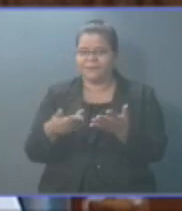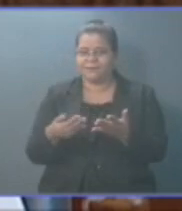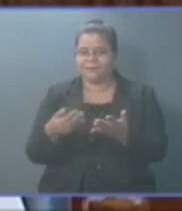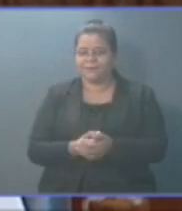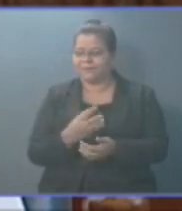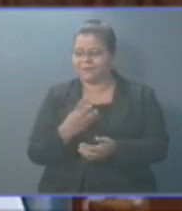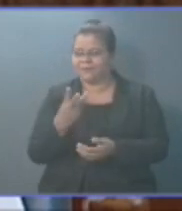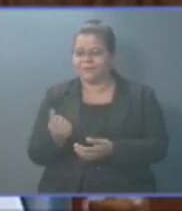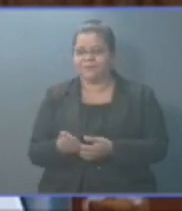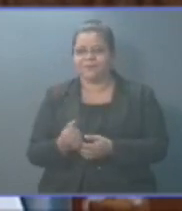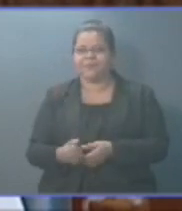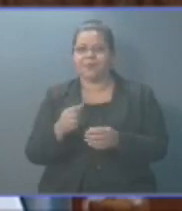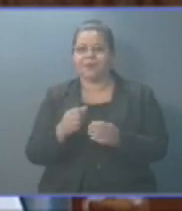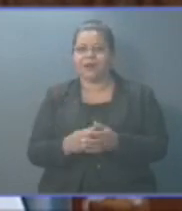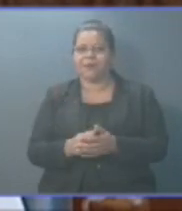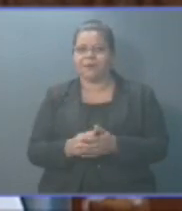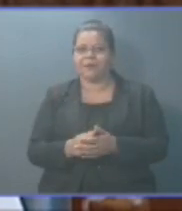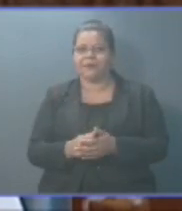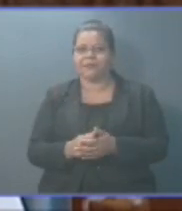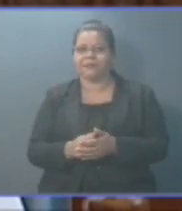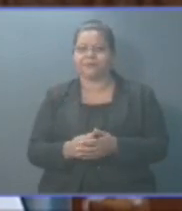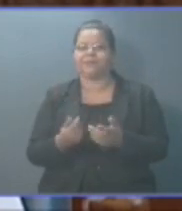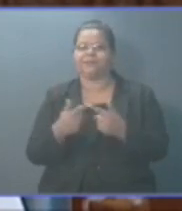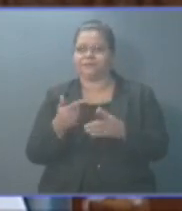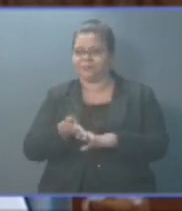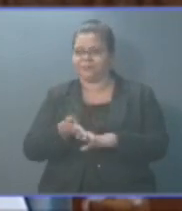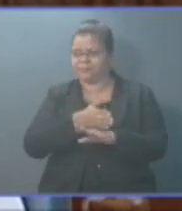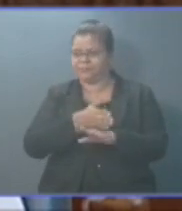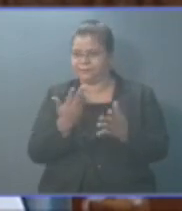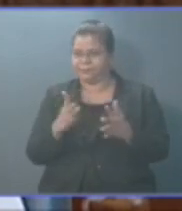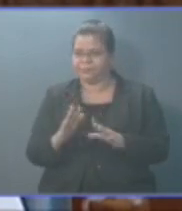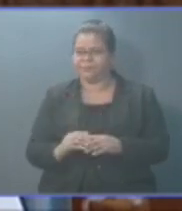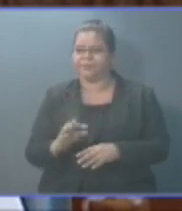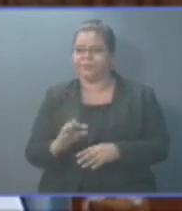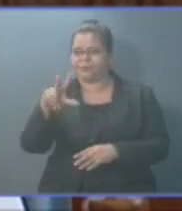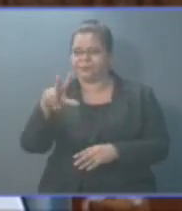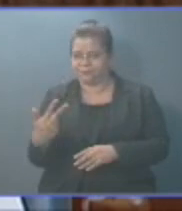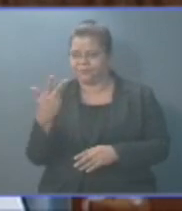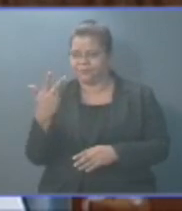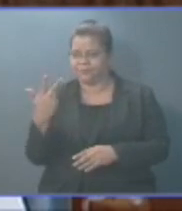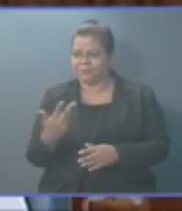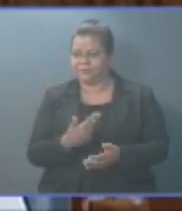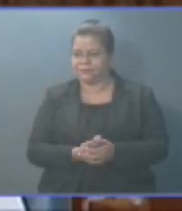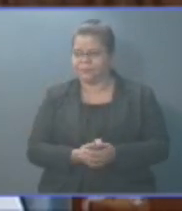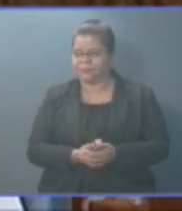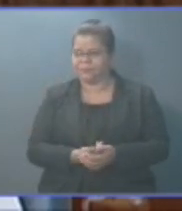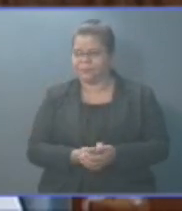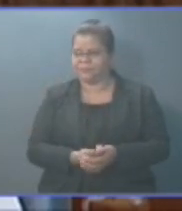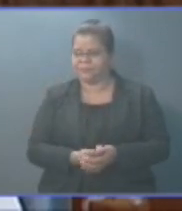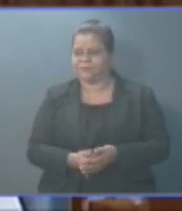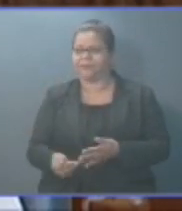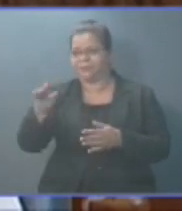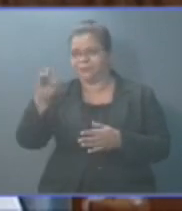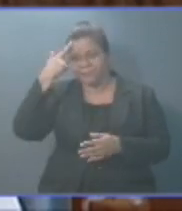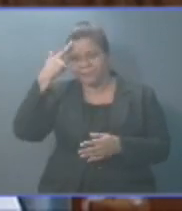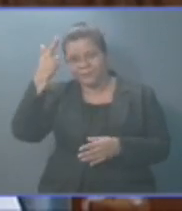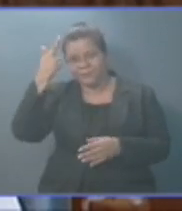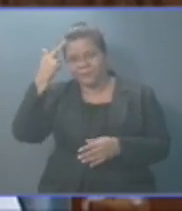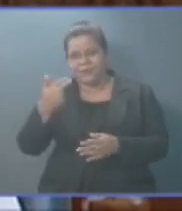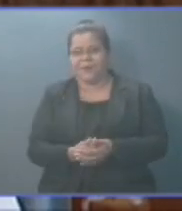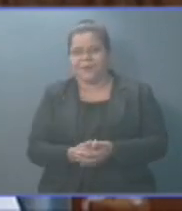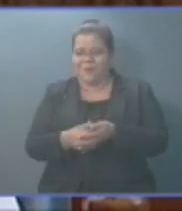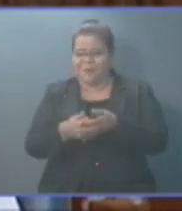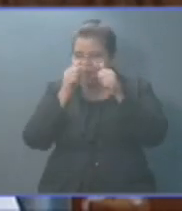número 687 antes relacionado. Romanos 3. Que en razón de que se han satisfecho